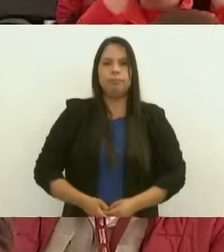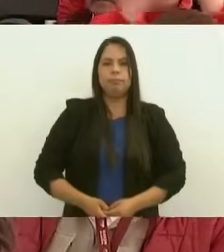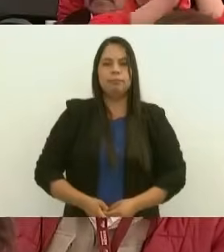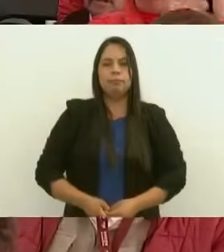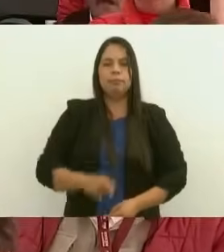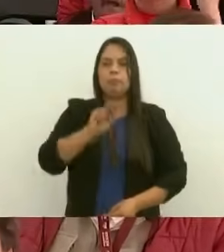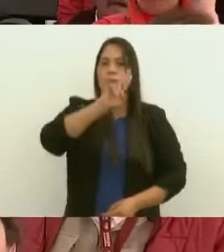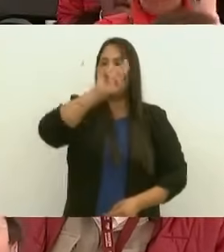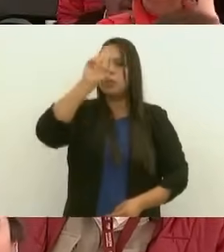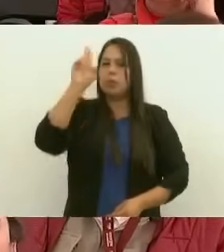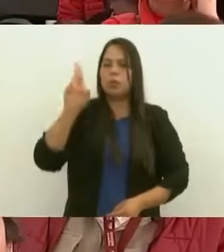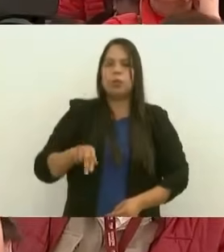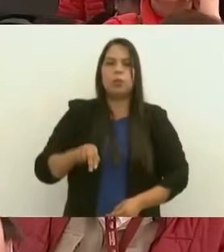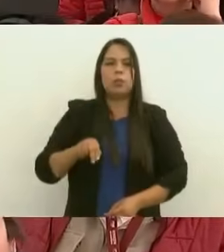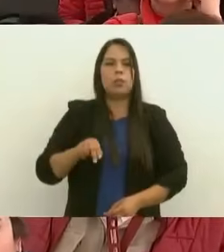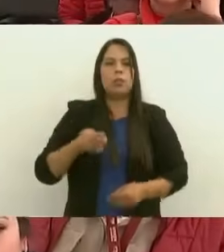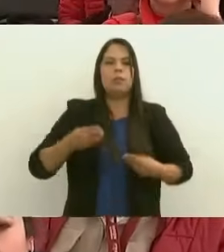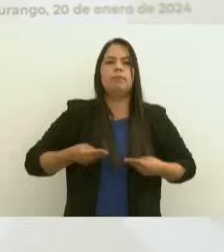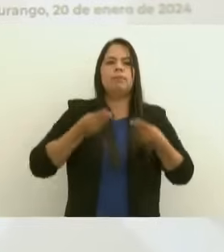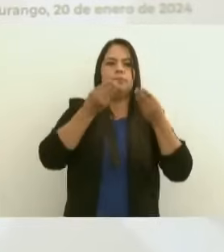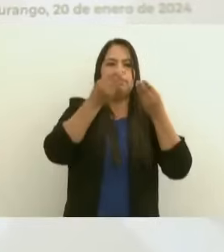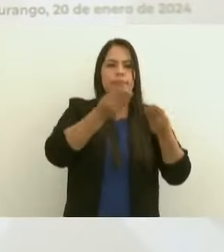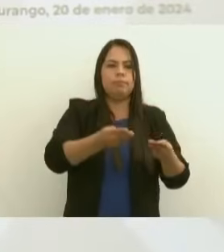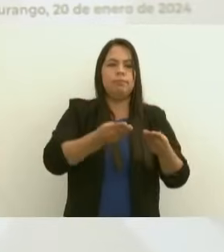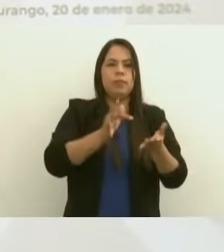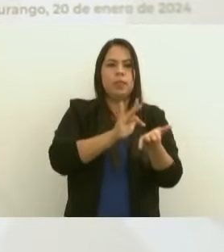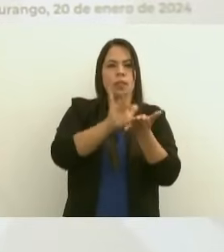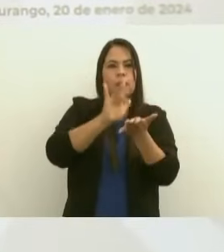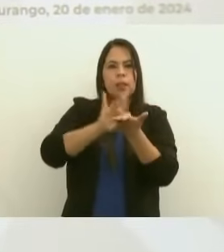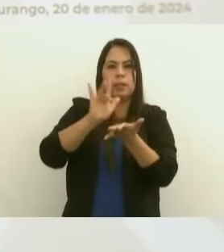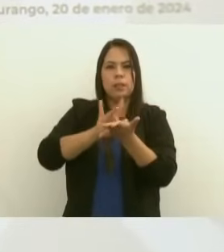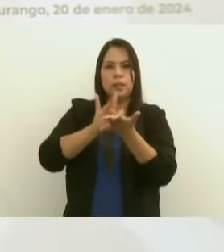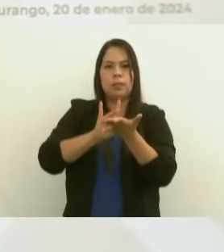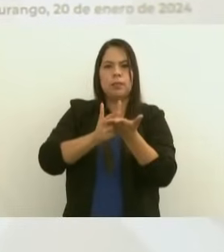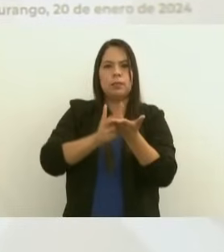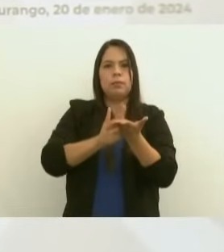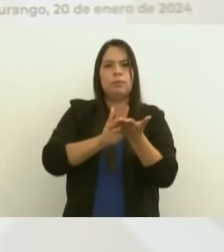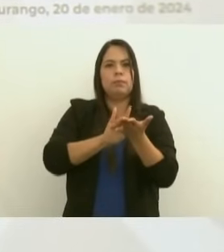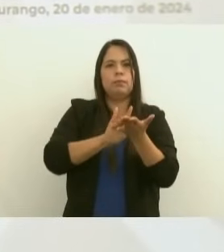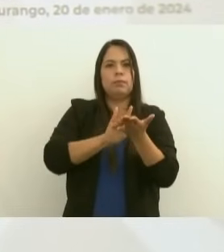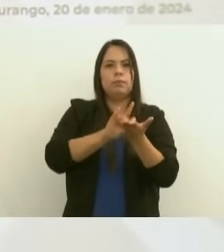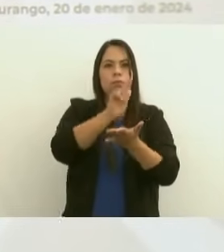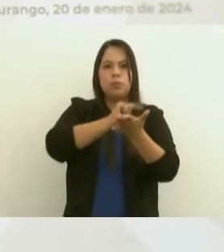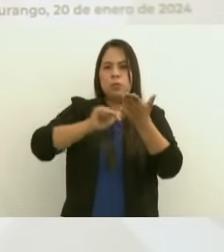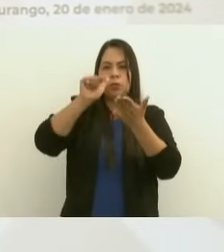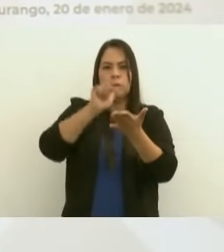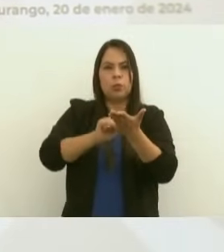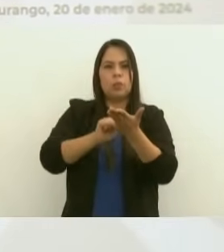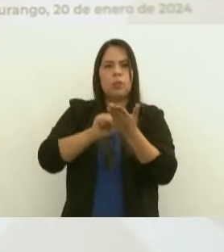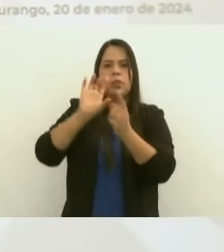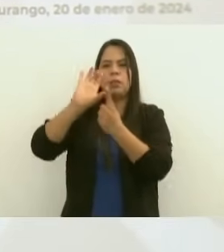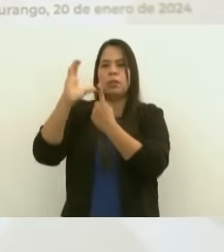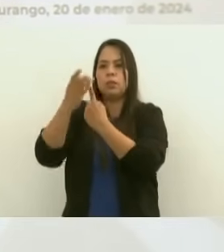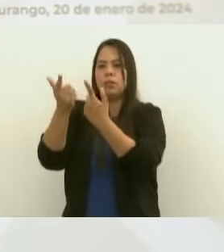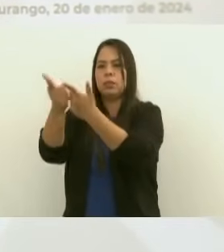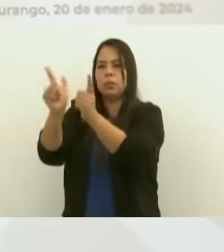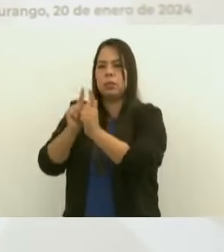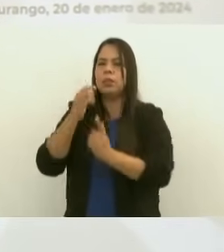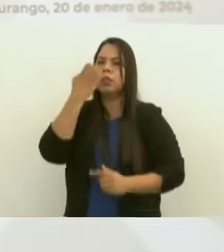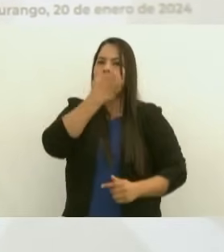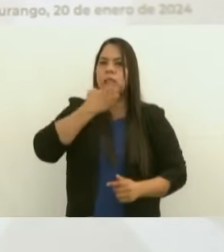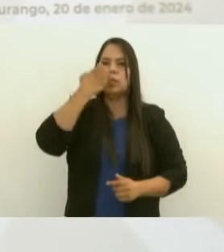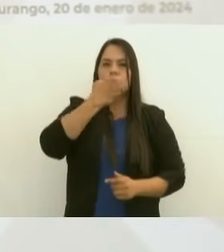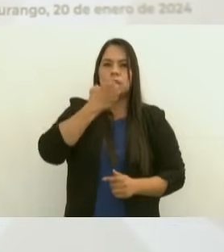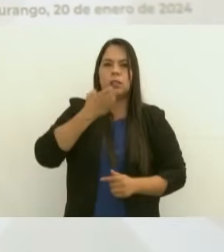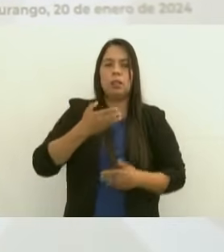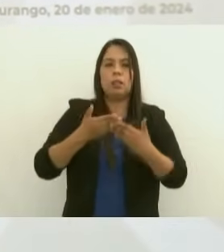Y nunca se habían entregado como se entregan ahora, de manera directa a las comunidades escolares. Hemos